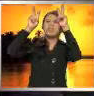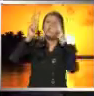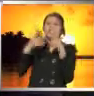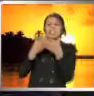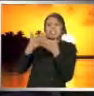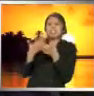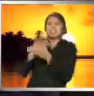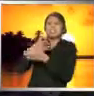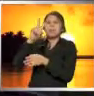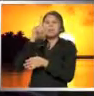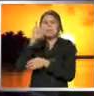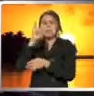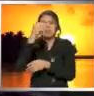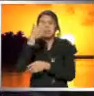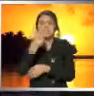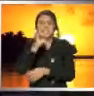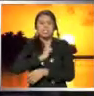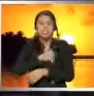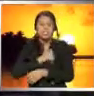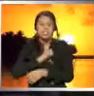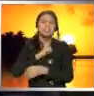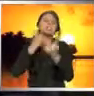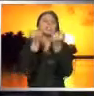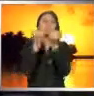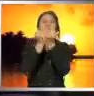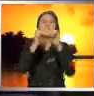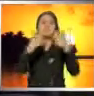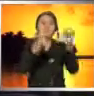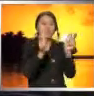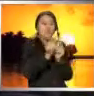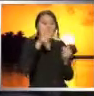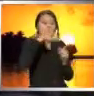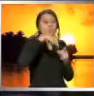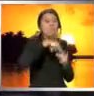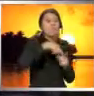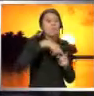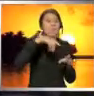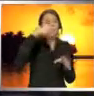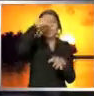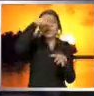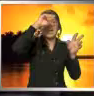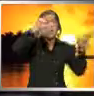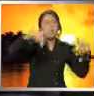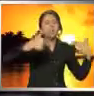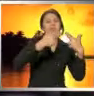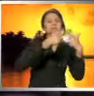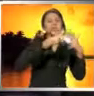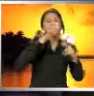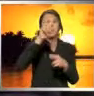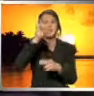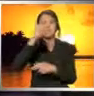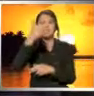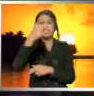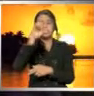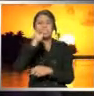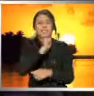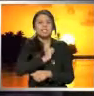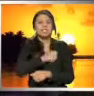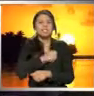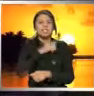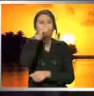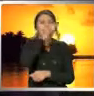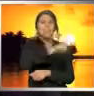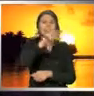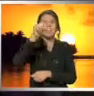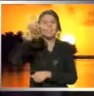sexual y reproductiva. Trabajé con un grupo de personas para abrir el primer albergue para personas con VIH-Sida en Cancún, y